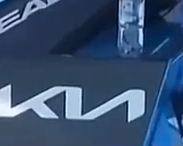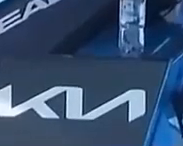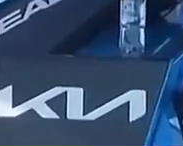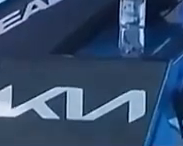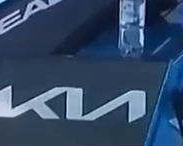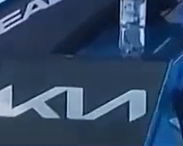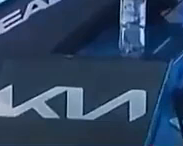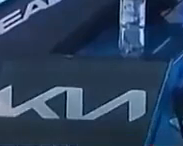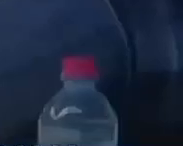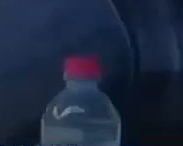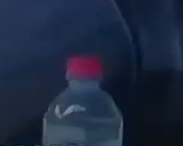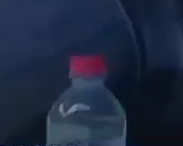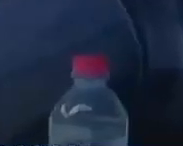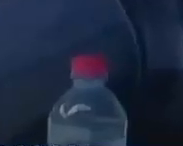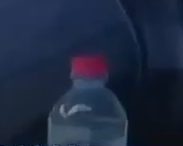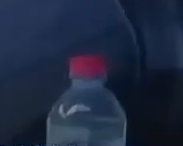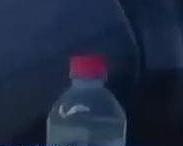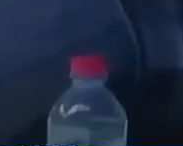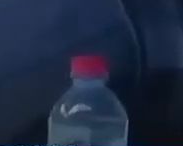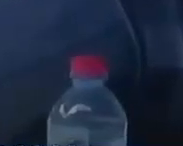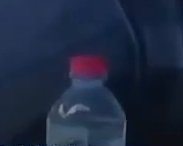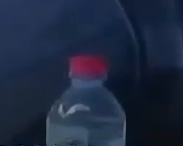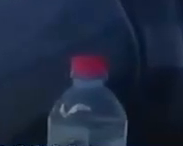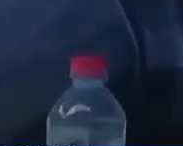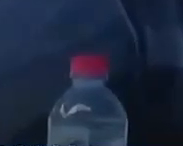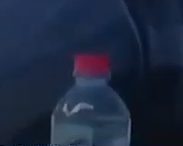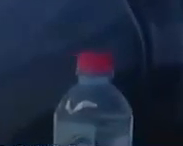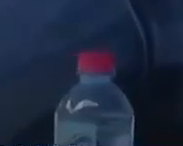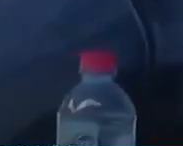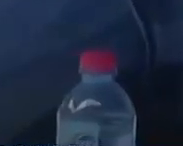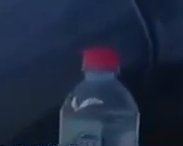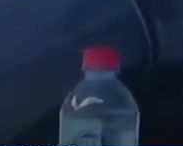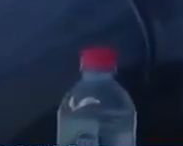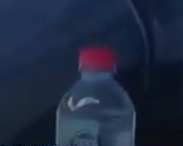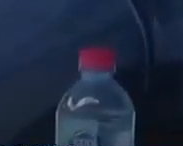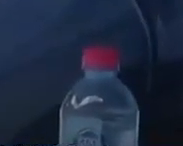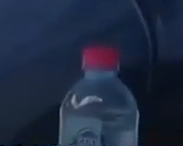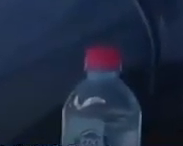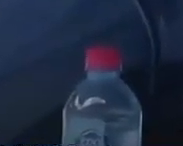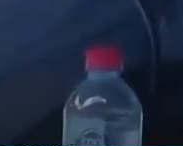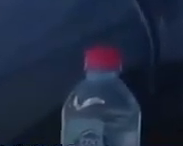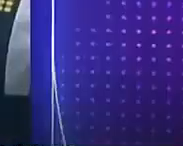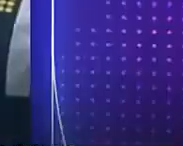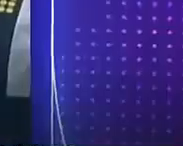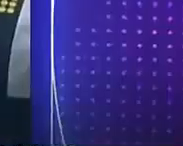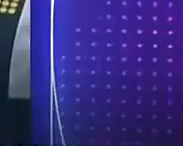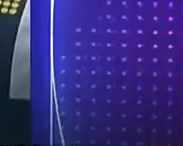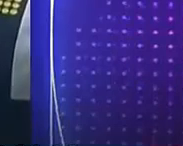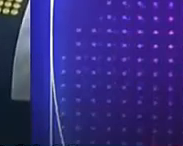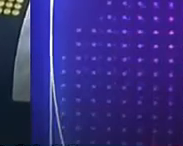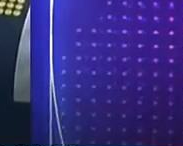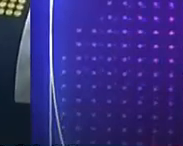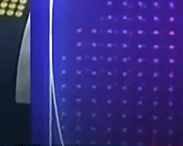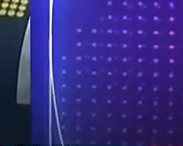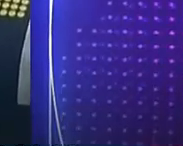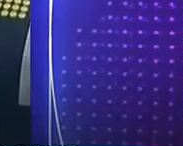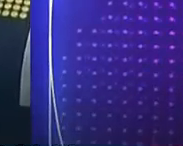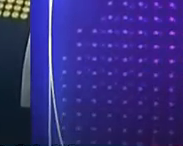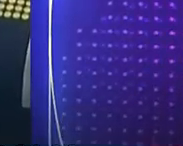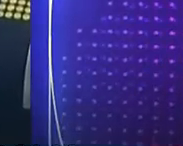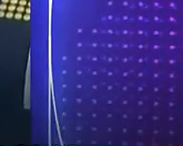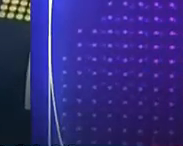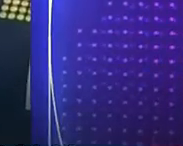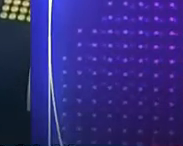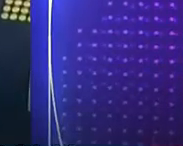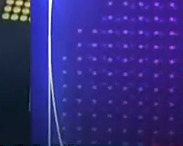su permiso de estadía. Alegaron razones de interés público. El astro serbio llegó a Melbourne la semana pasada para jugar el Abierto